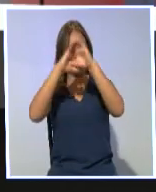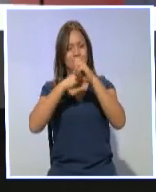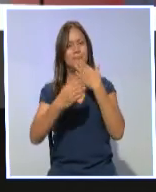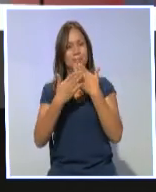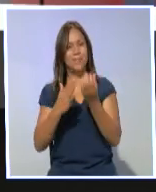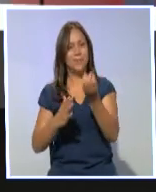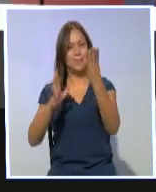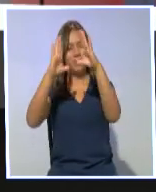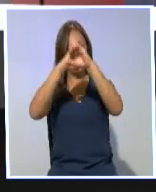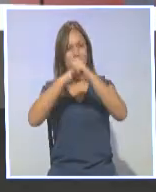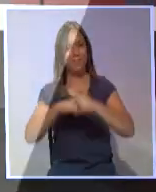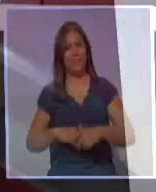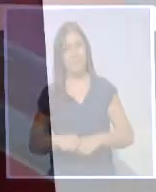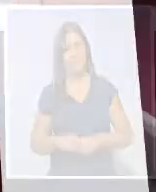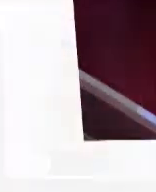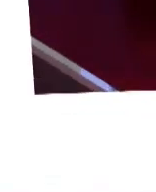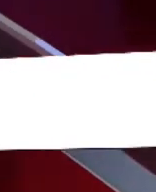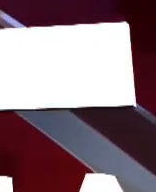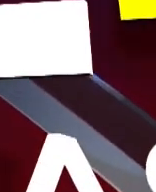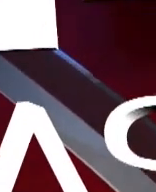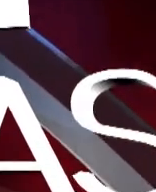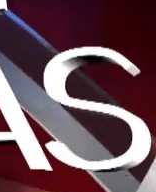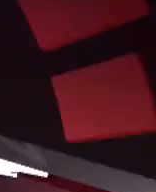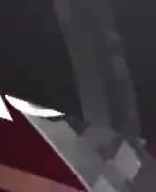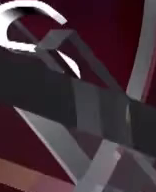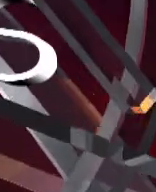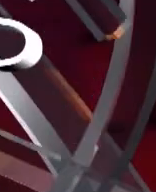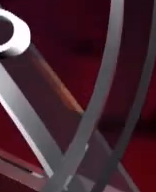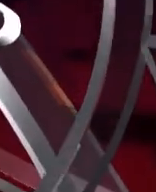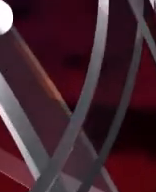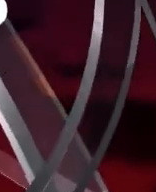estelar. Tengan todos una buena noche.